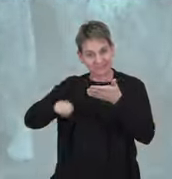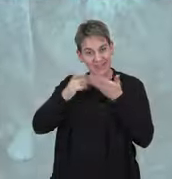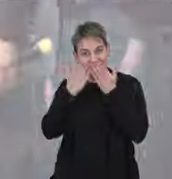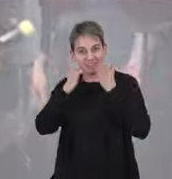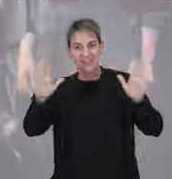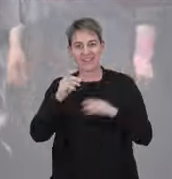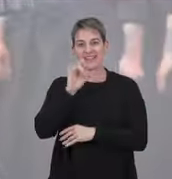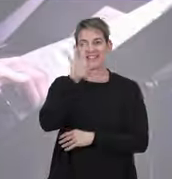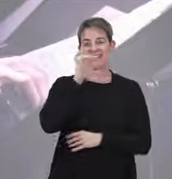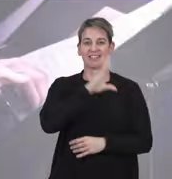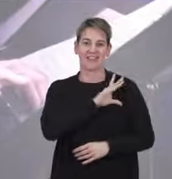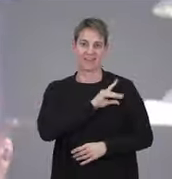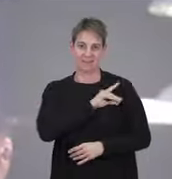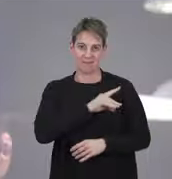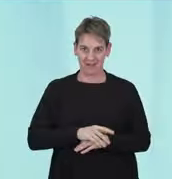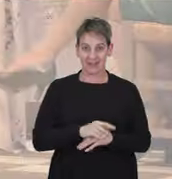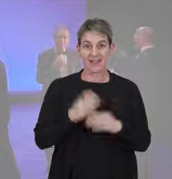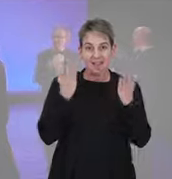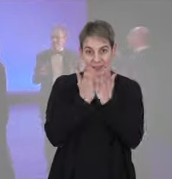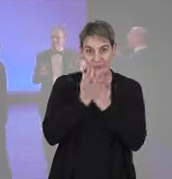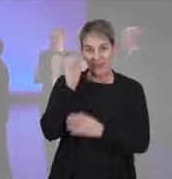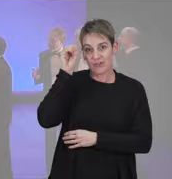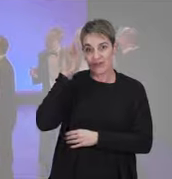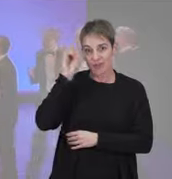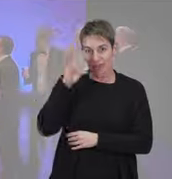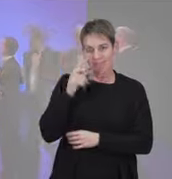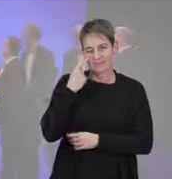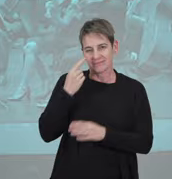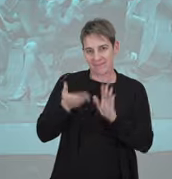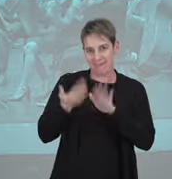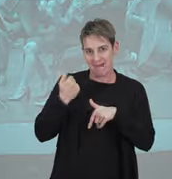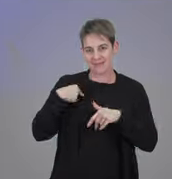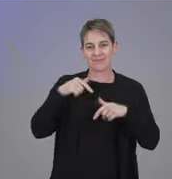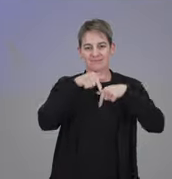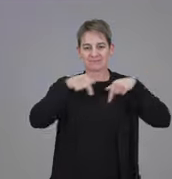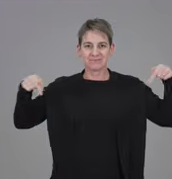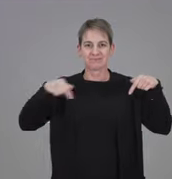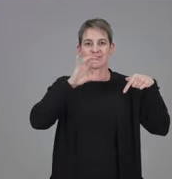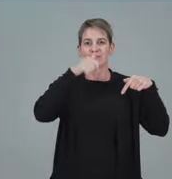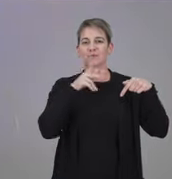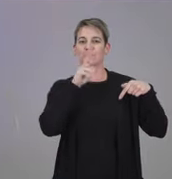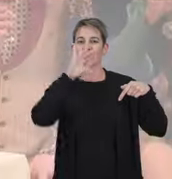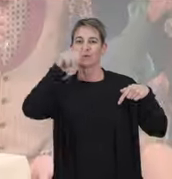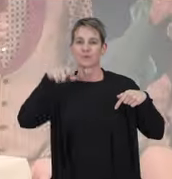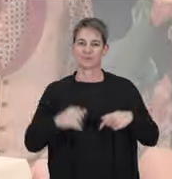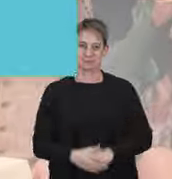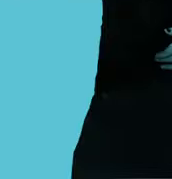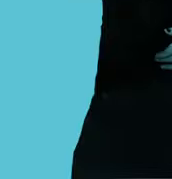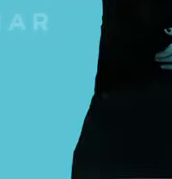Inscripciones abiertas hasta el 15 de diciembre. Estudia en el Sodre. Conoce más en